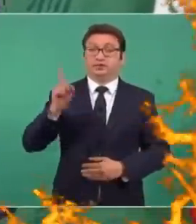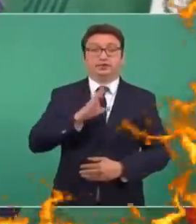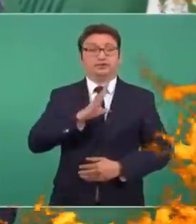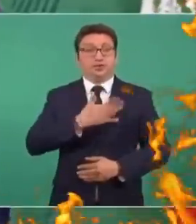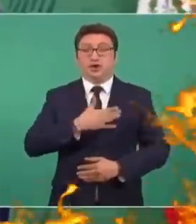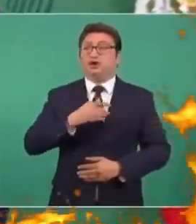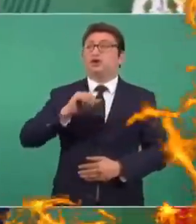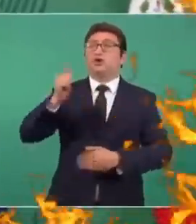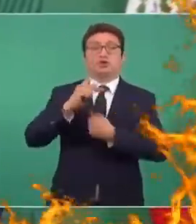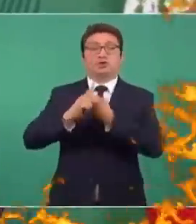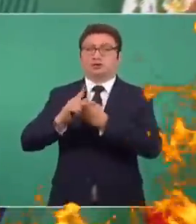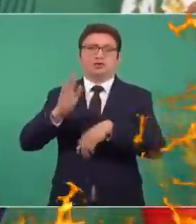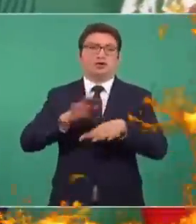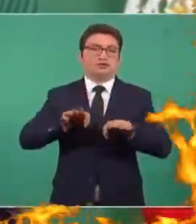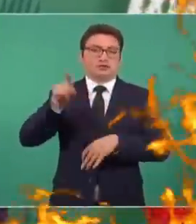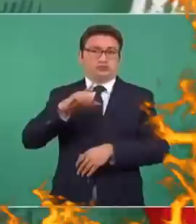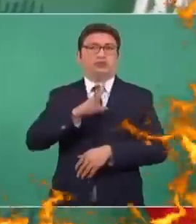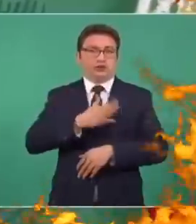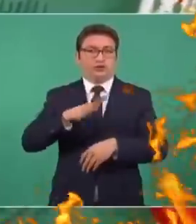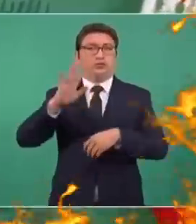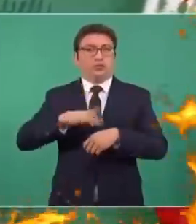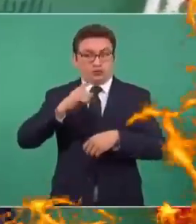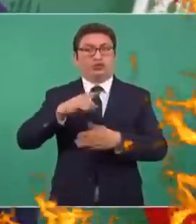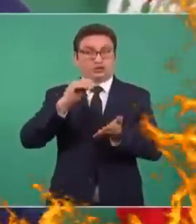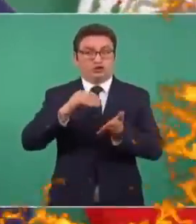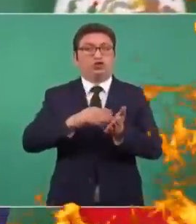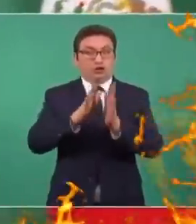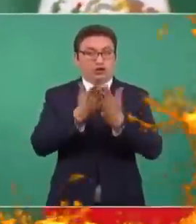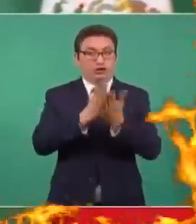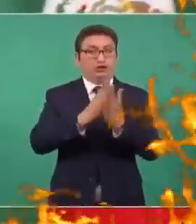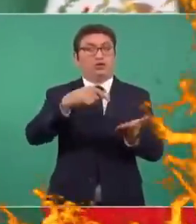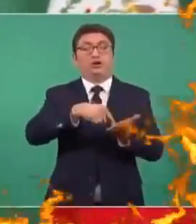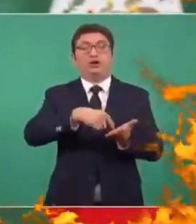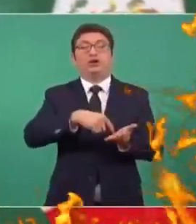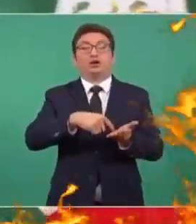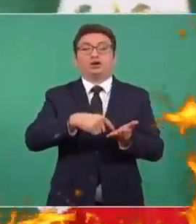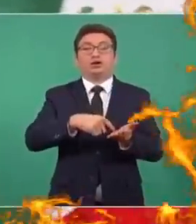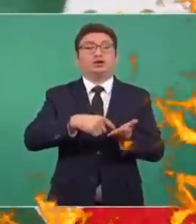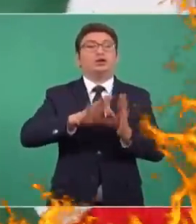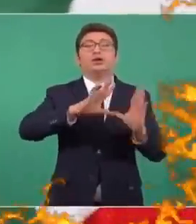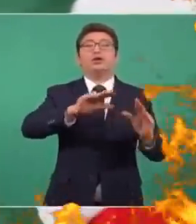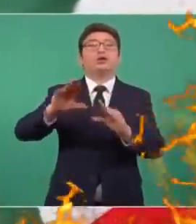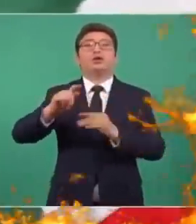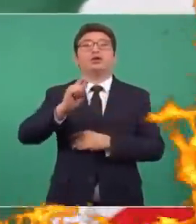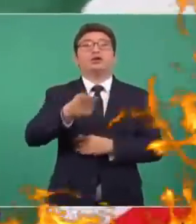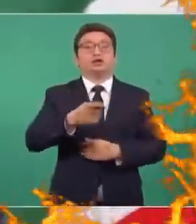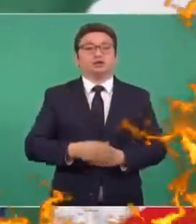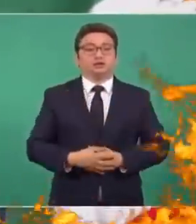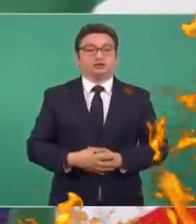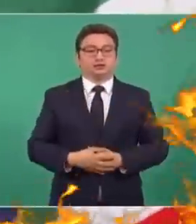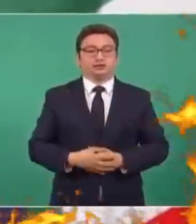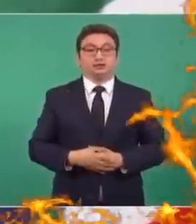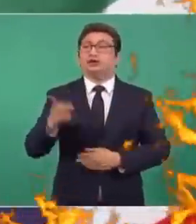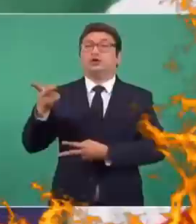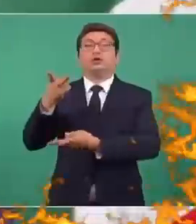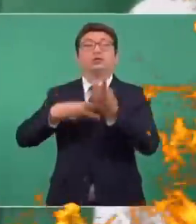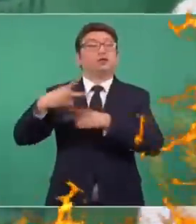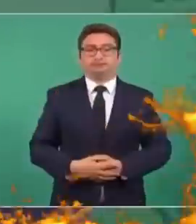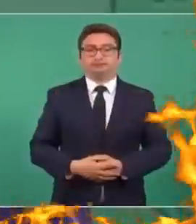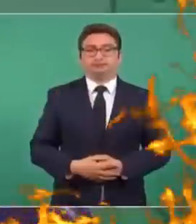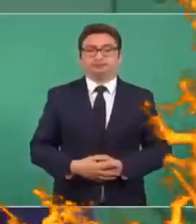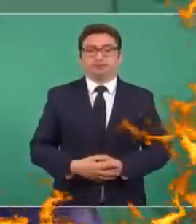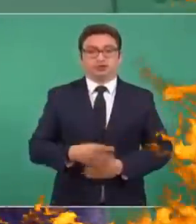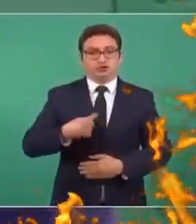España y en otras partes, sobre todo en España, porque todavía en los libros de texto les enseñan de que vinieron a